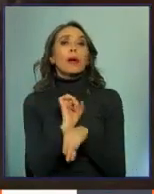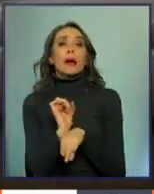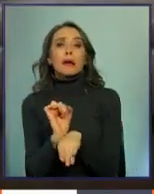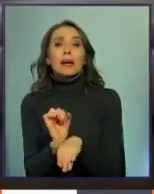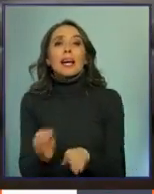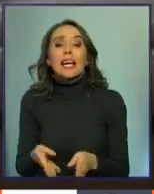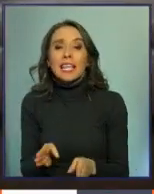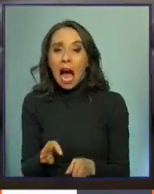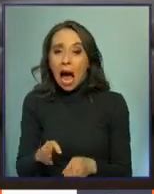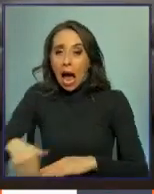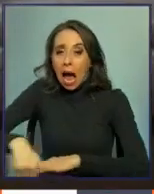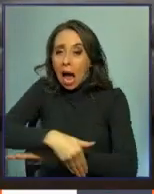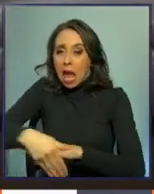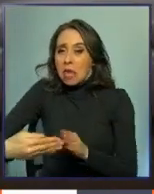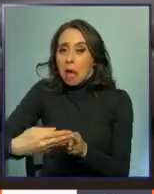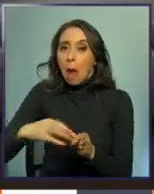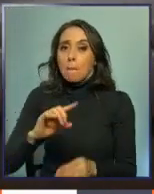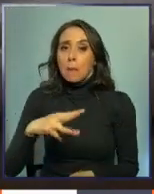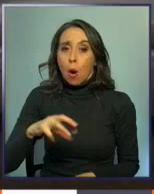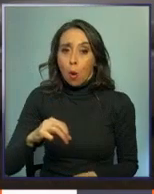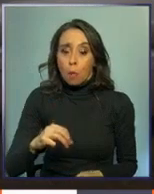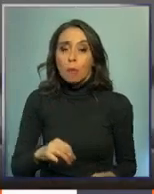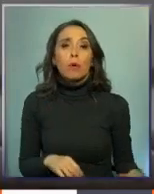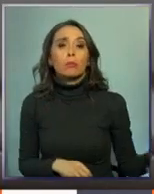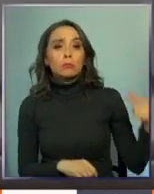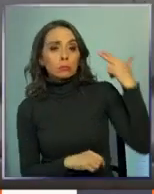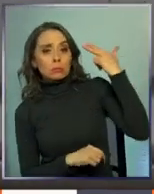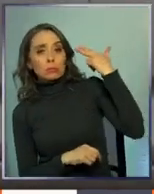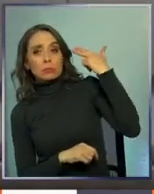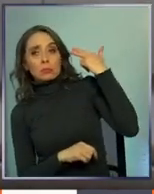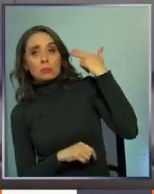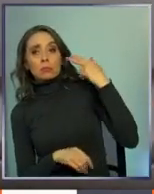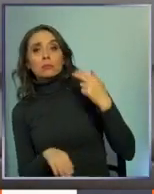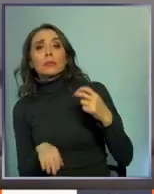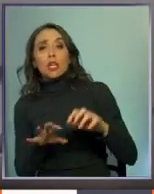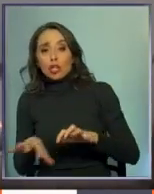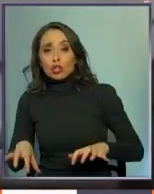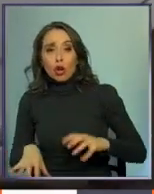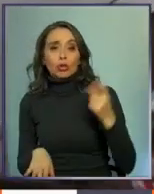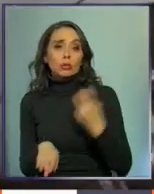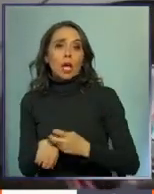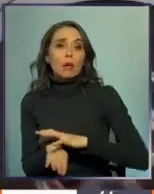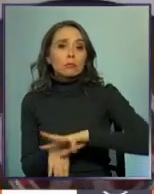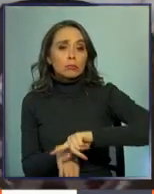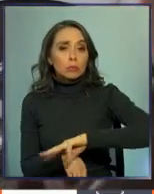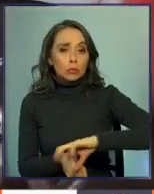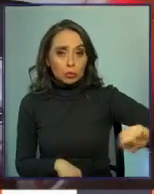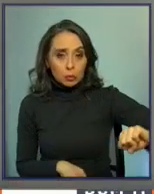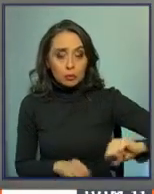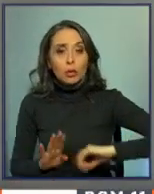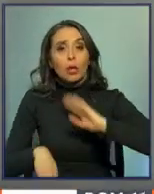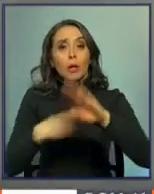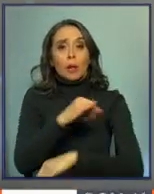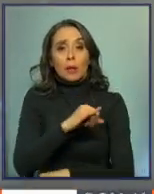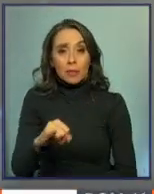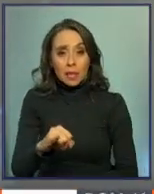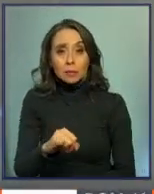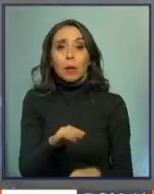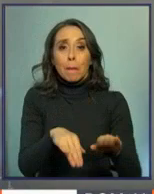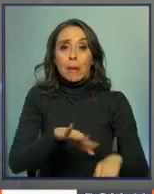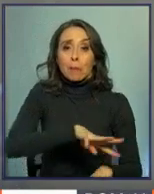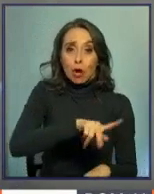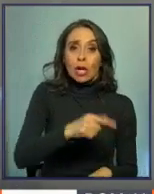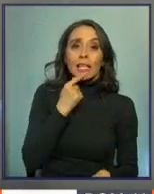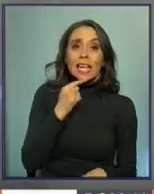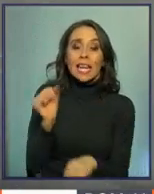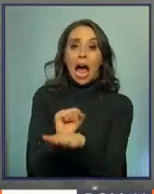El Huinganal con el Peumo, la intimidaron con un arma de fuego y le robaron sus pertenencias. Minutos más tarde, intentaron robar un